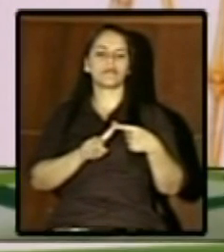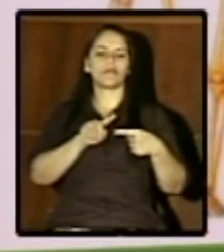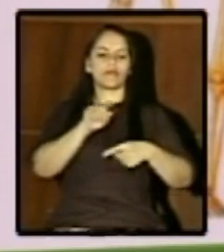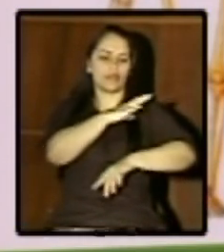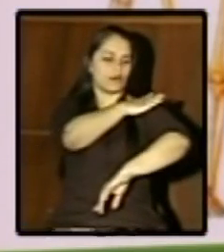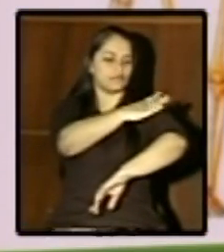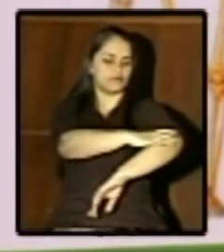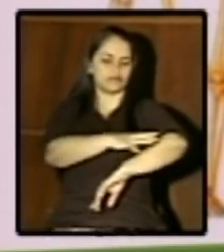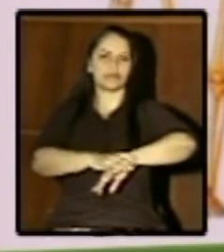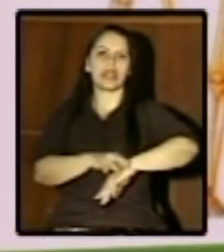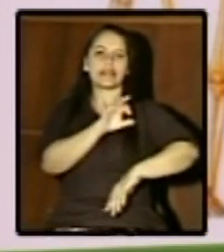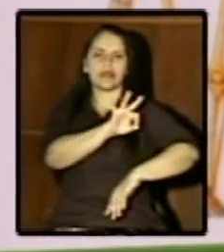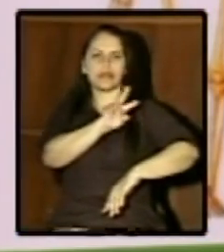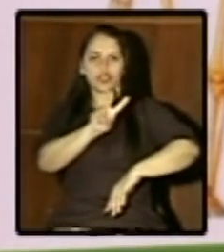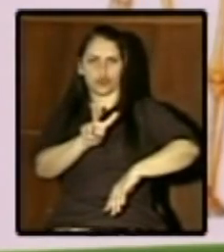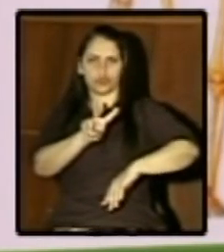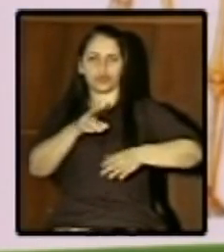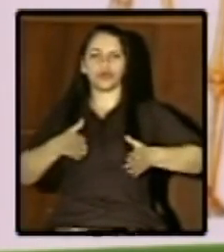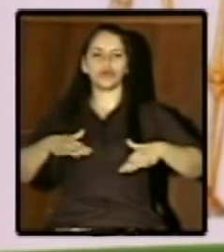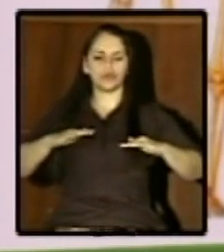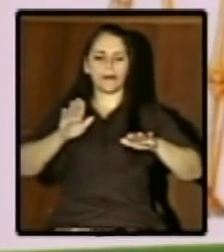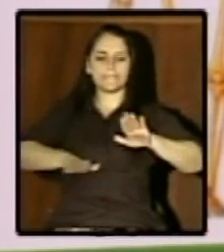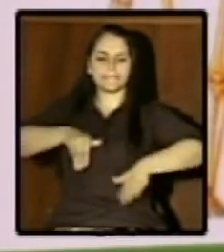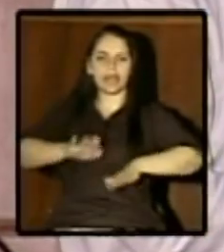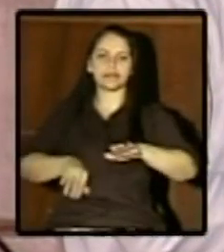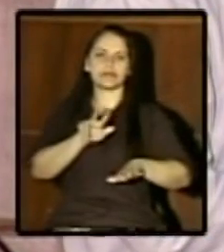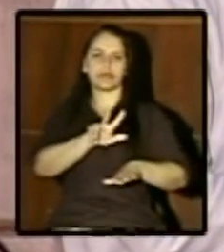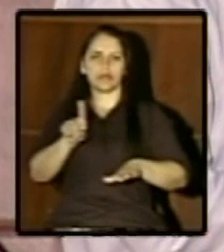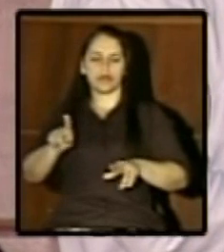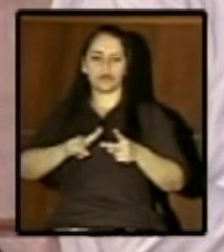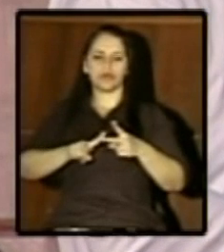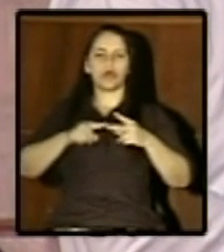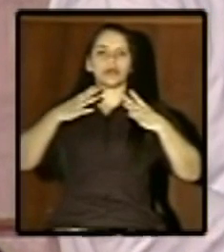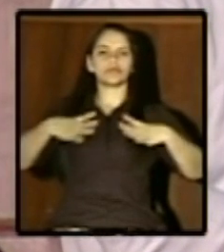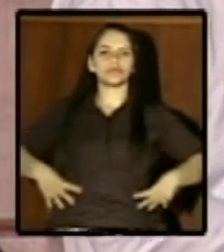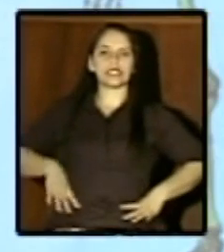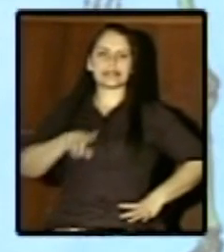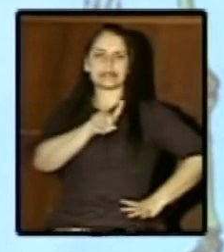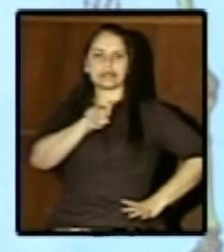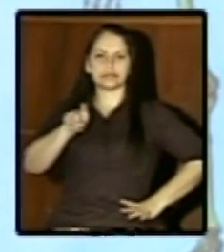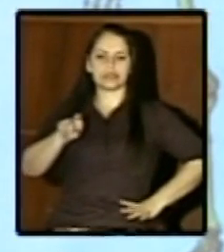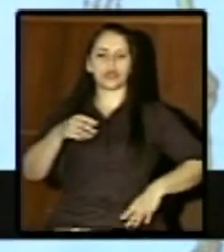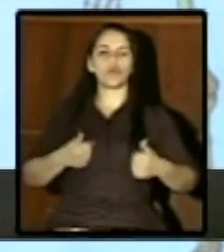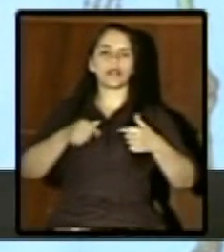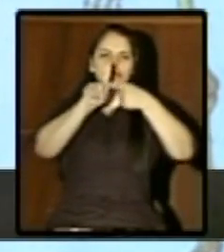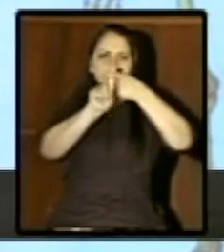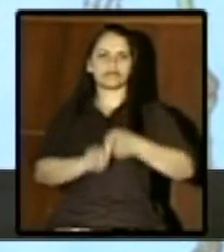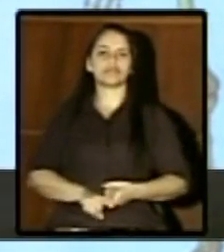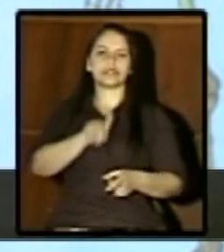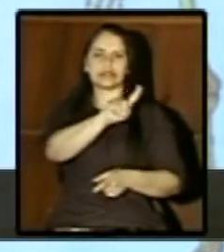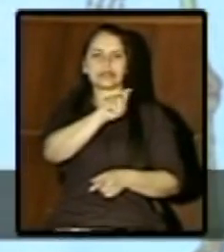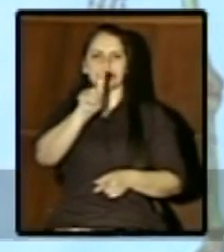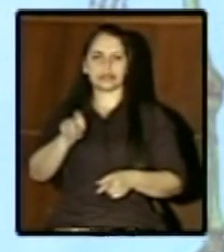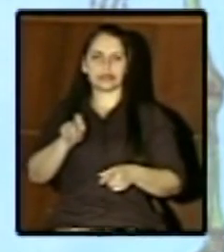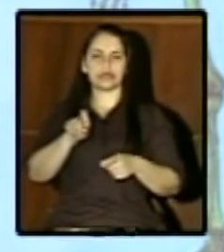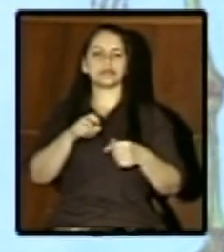32 en cada extremidad superior, 31 en cada extremidad inferior, 66 en el tórax y 76 en la